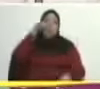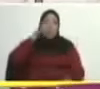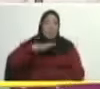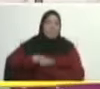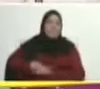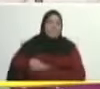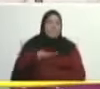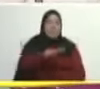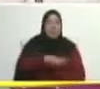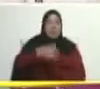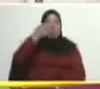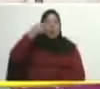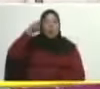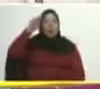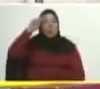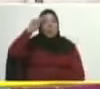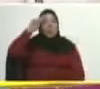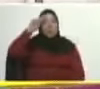Cuba,